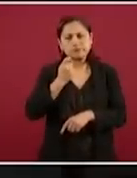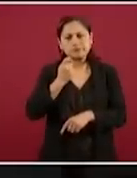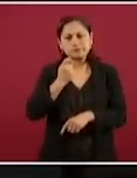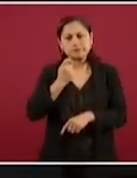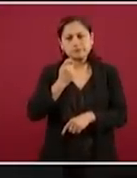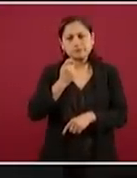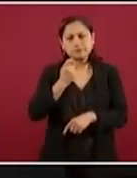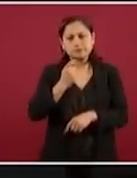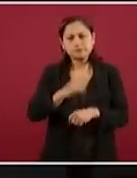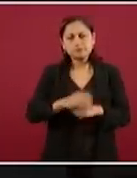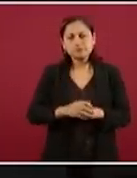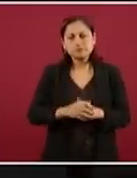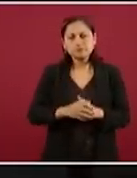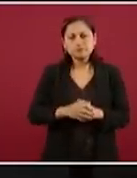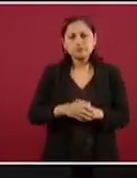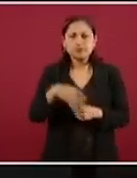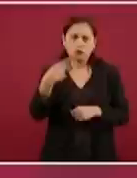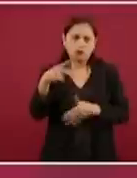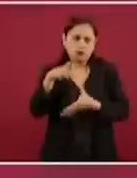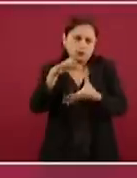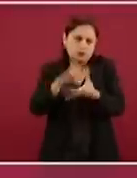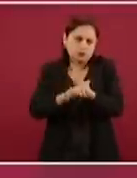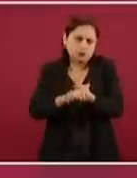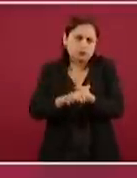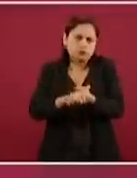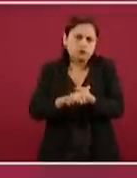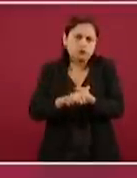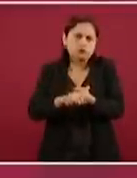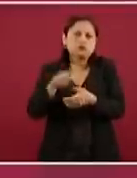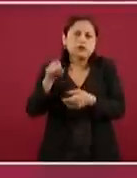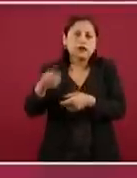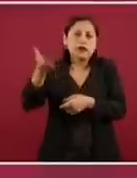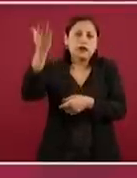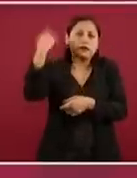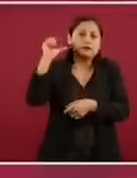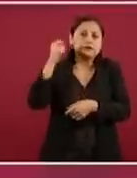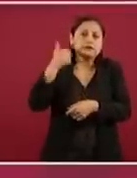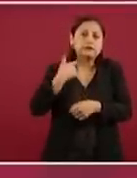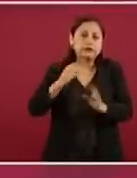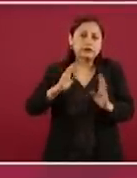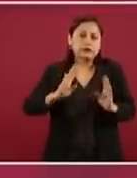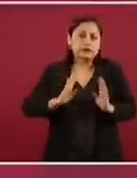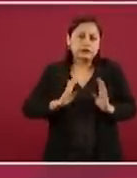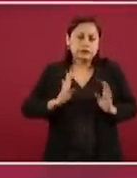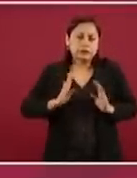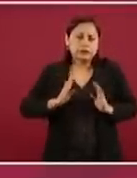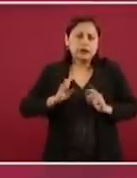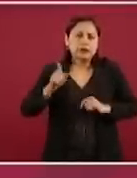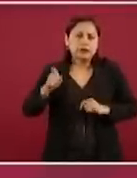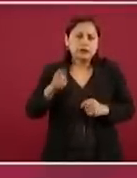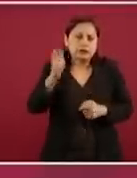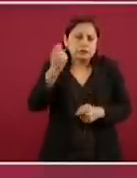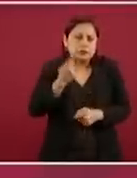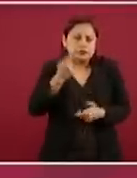las pensiones de sus esposos que habían estado en el ejército, que no las